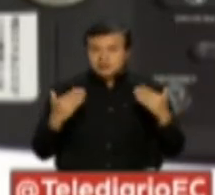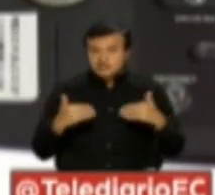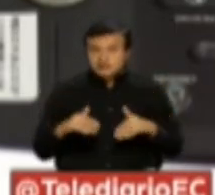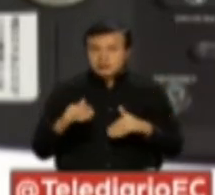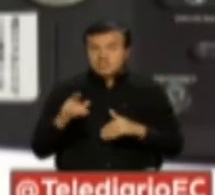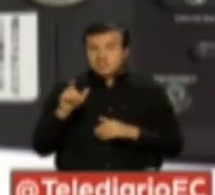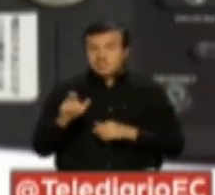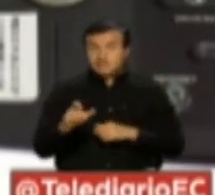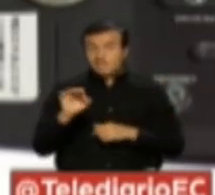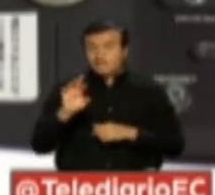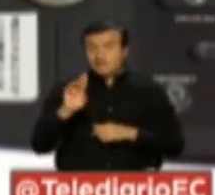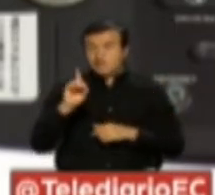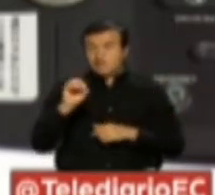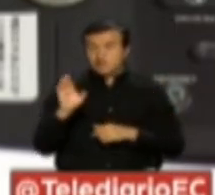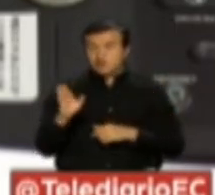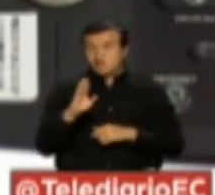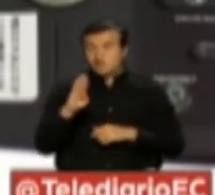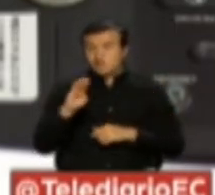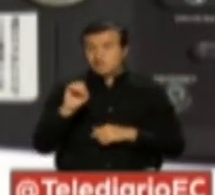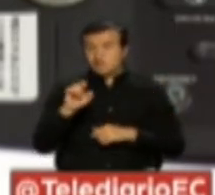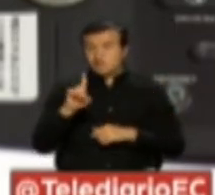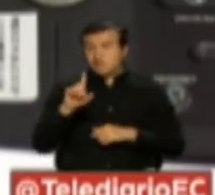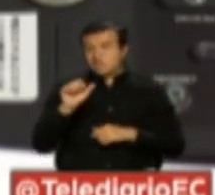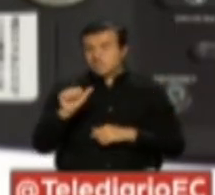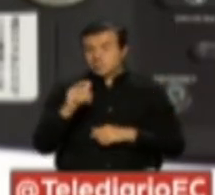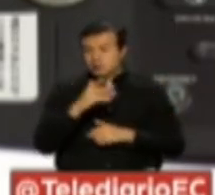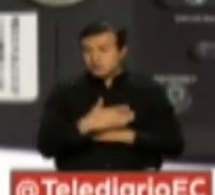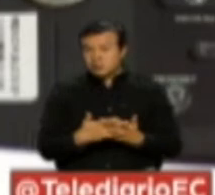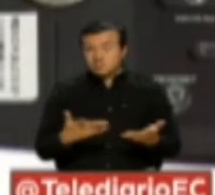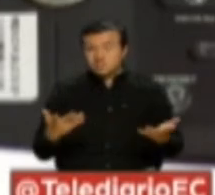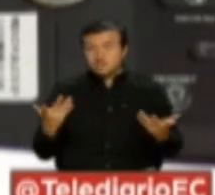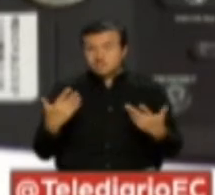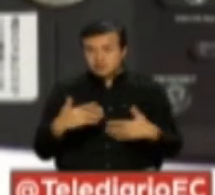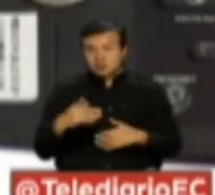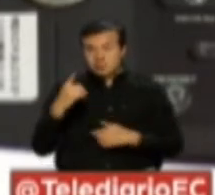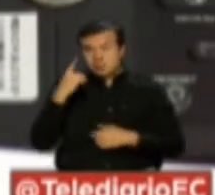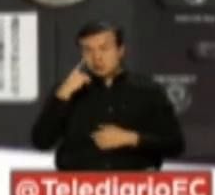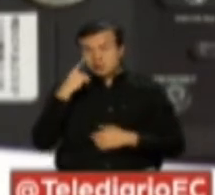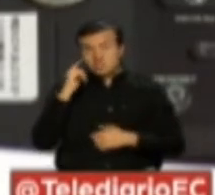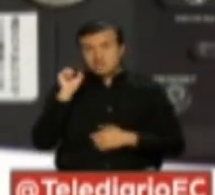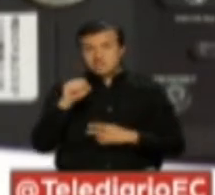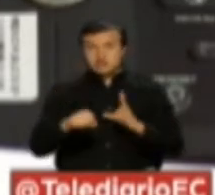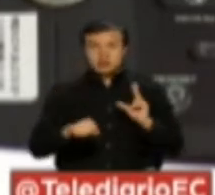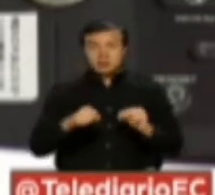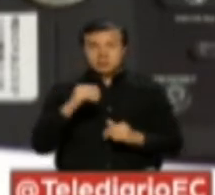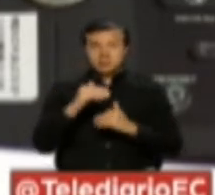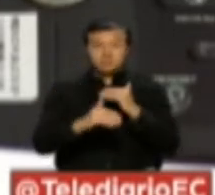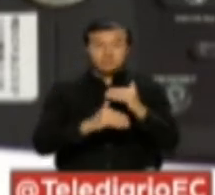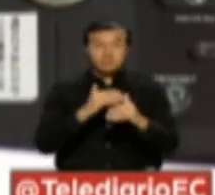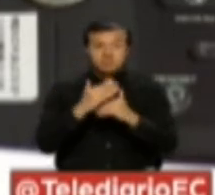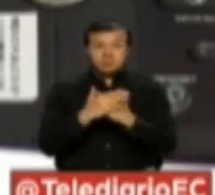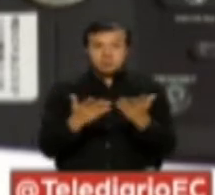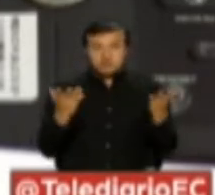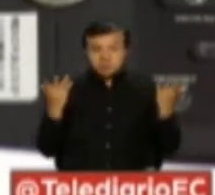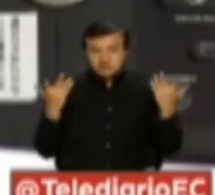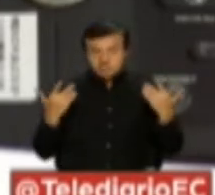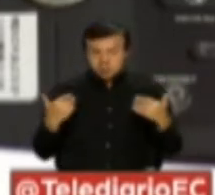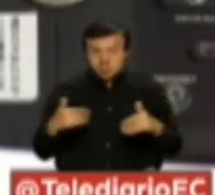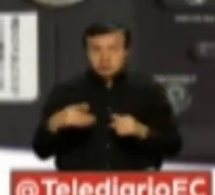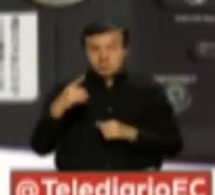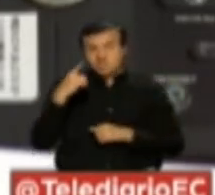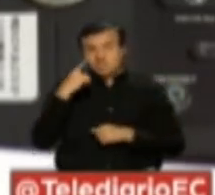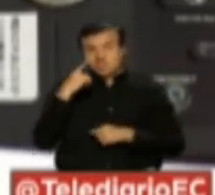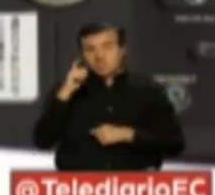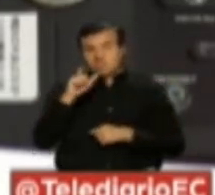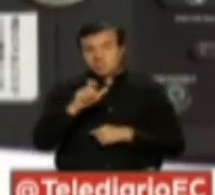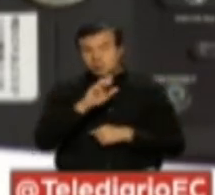al señor Fernando Balda, se tendrá que resolver si se apertura o no un proceso penal y si ya se le da la calidad